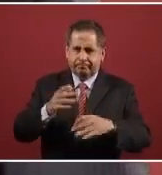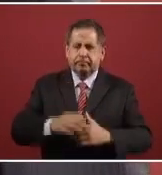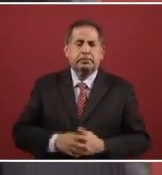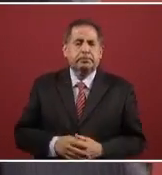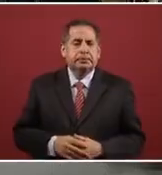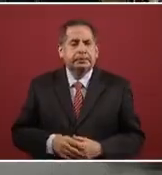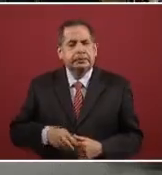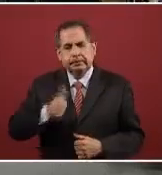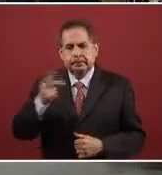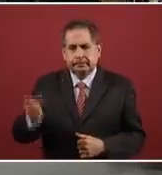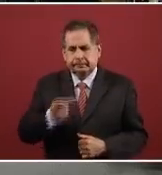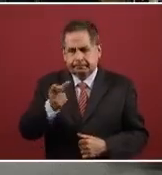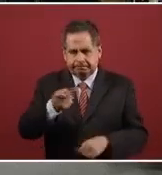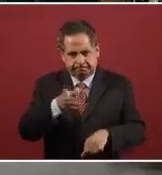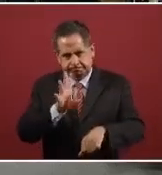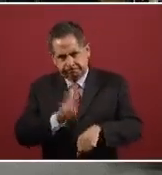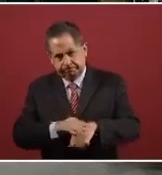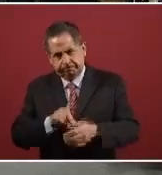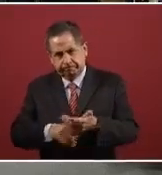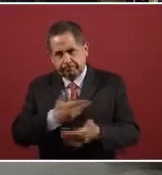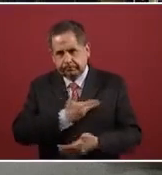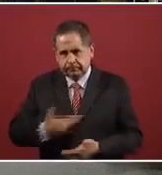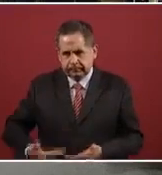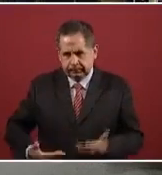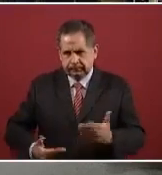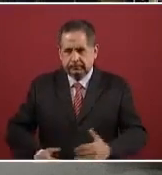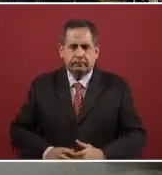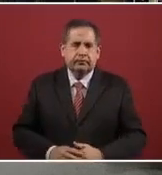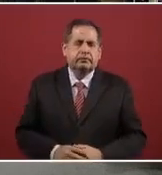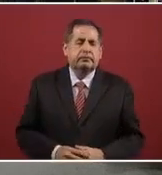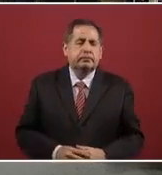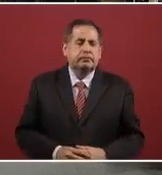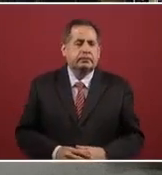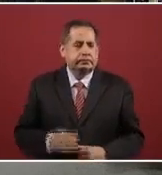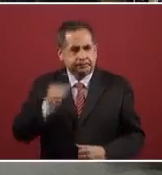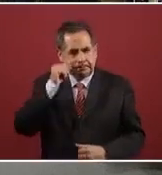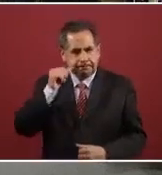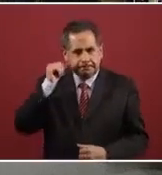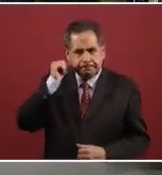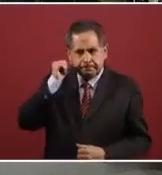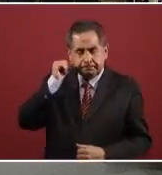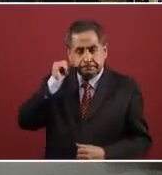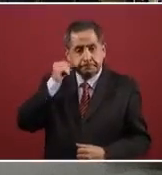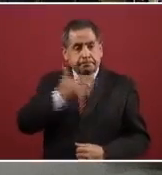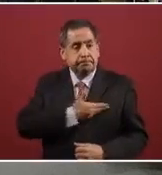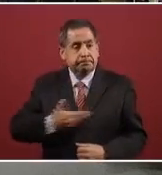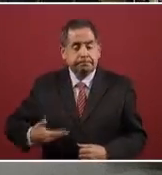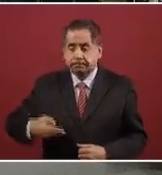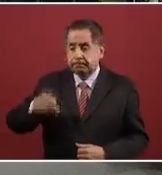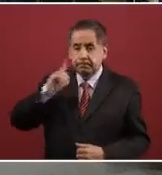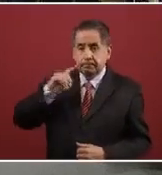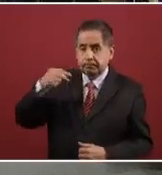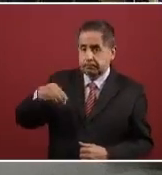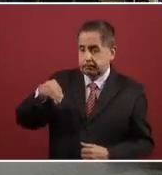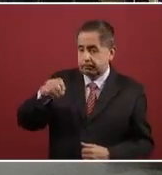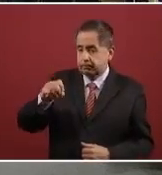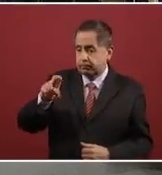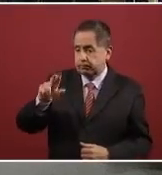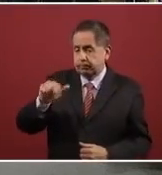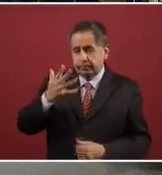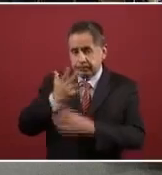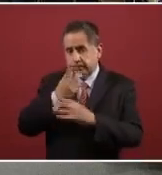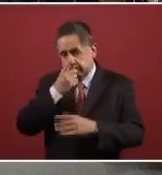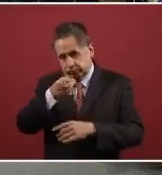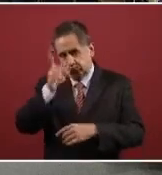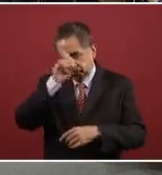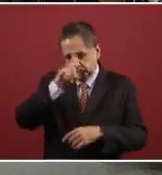Otra pregunta, si me lo permite, presidente. Ayer la presidenta de Morena anuncia que, tal como usted lo